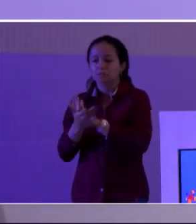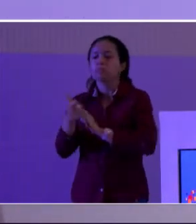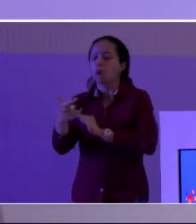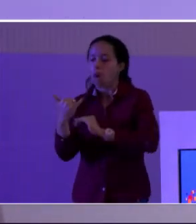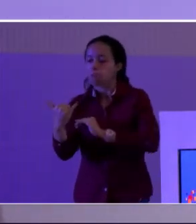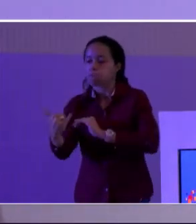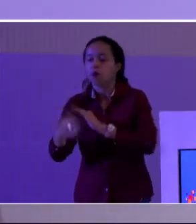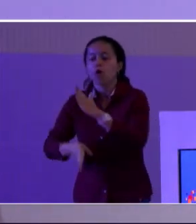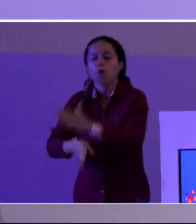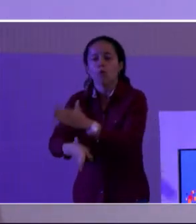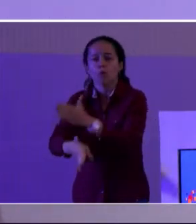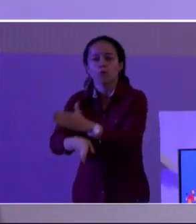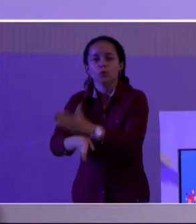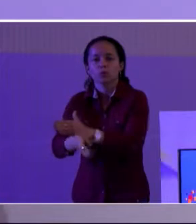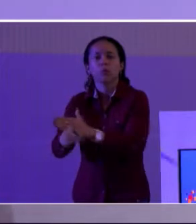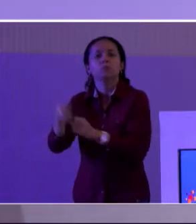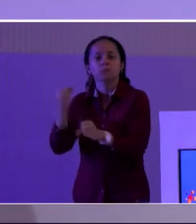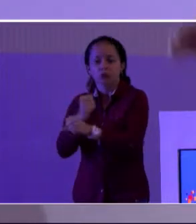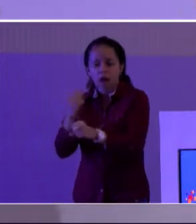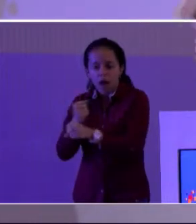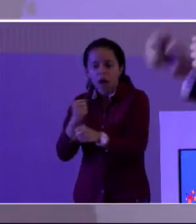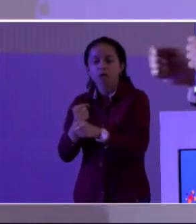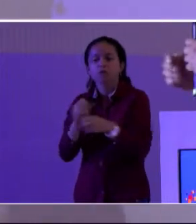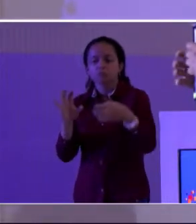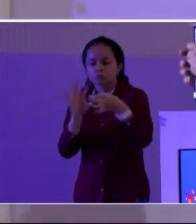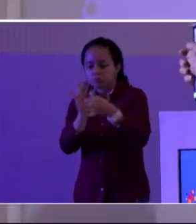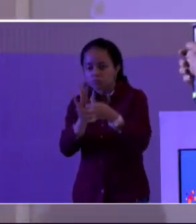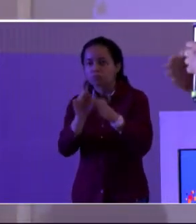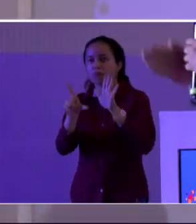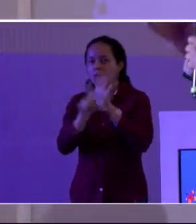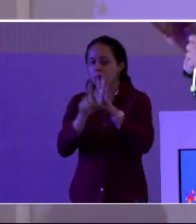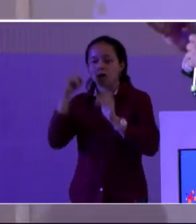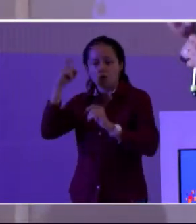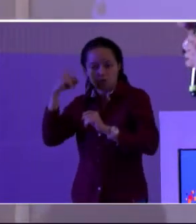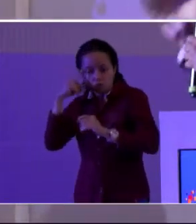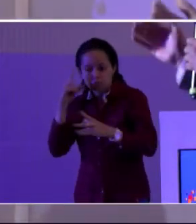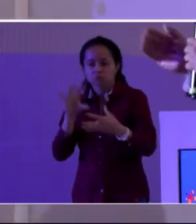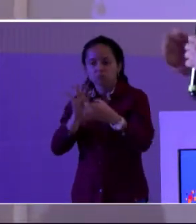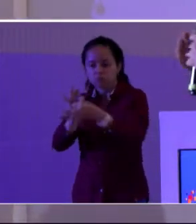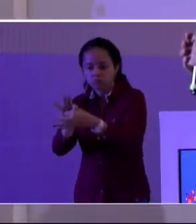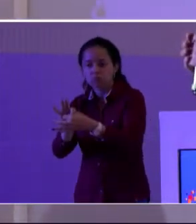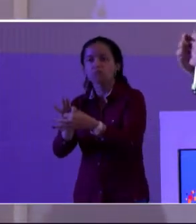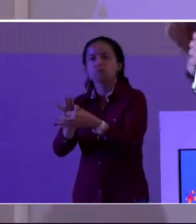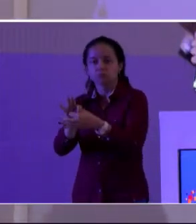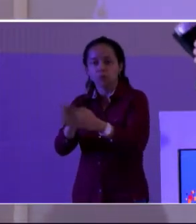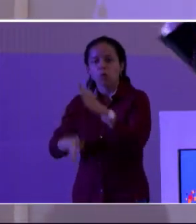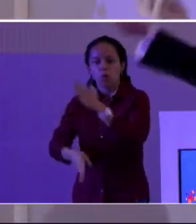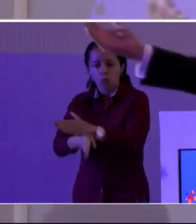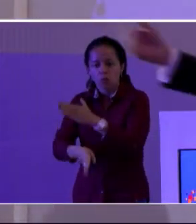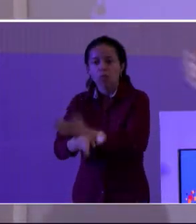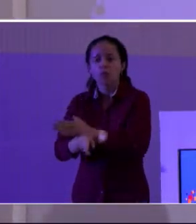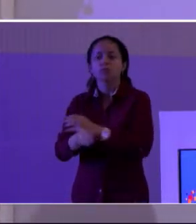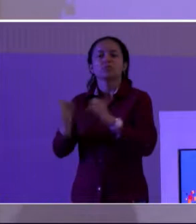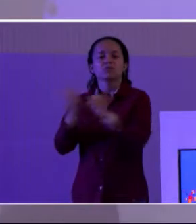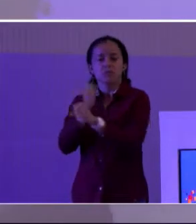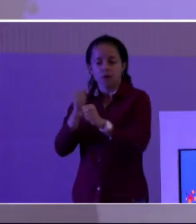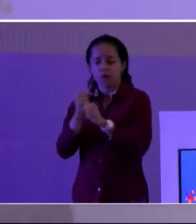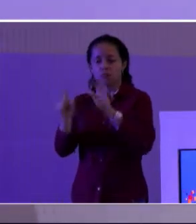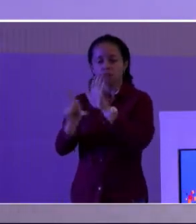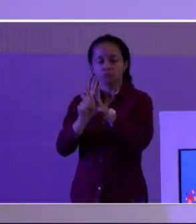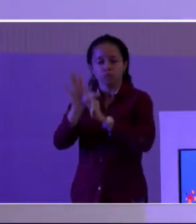legalidad. Siguen trabajando de la mano con nosotros y con las comunidades en el marco de la vida civil, en el marco del trabajo con la